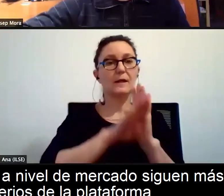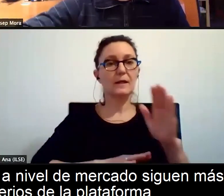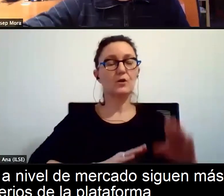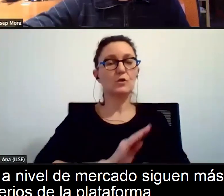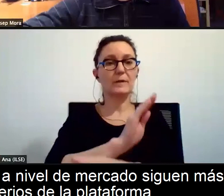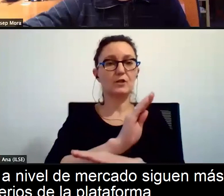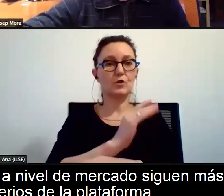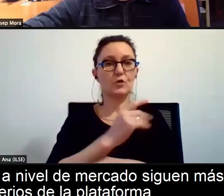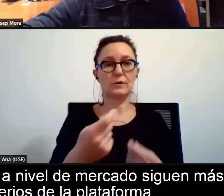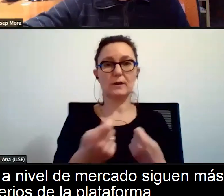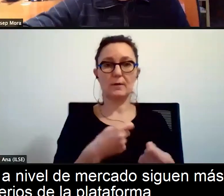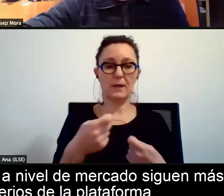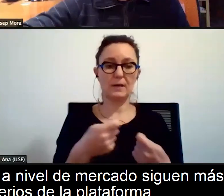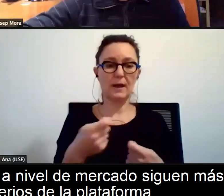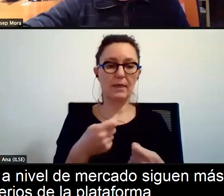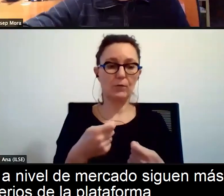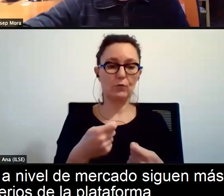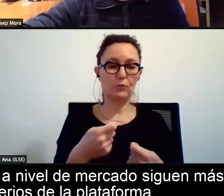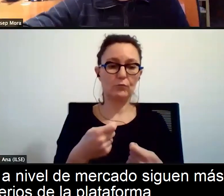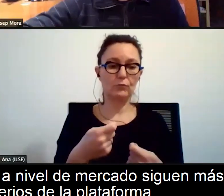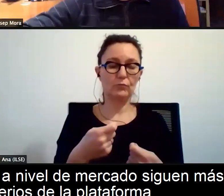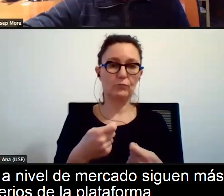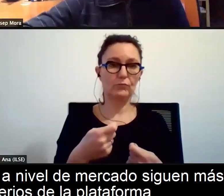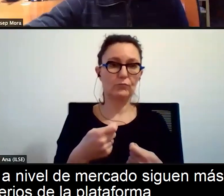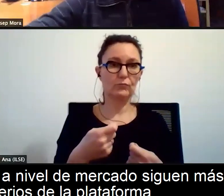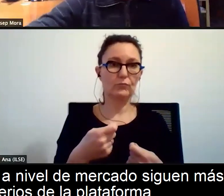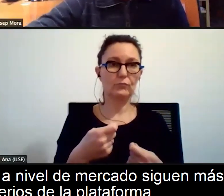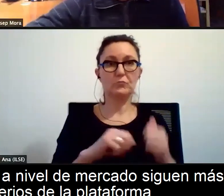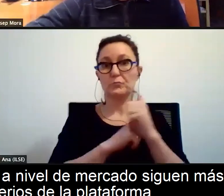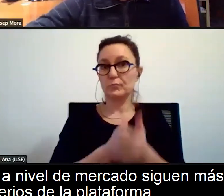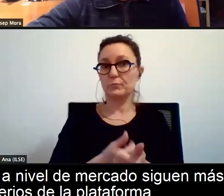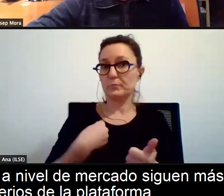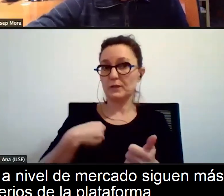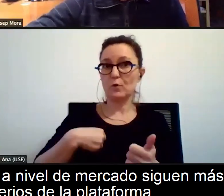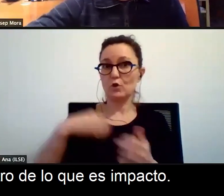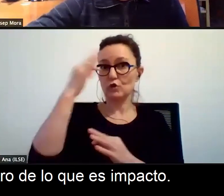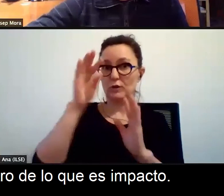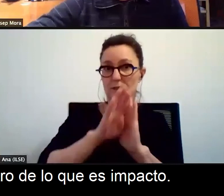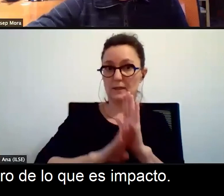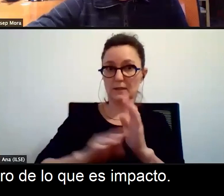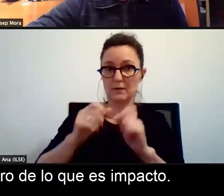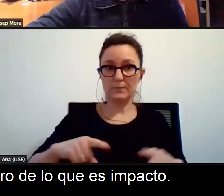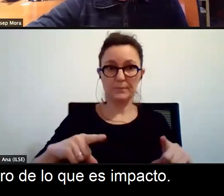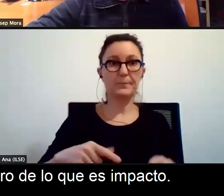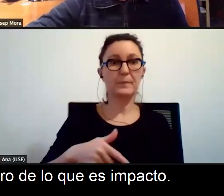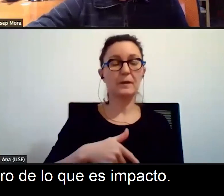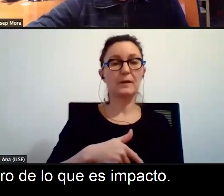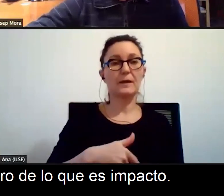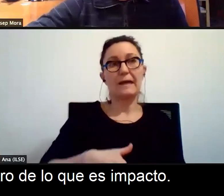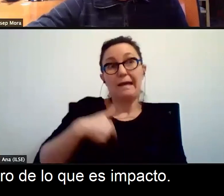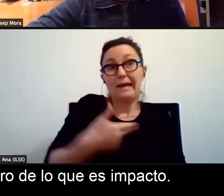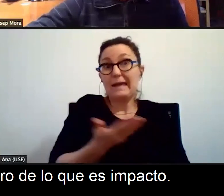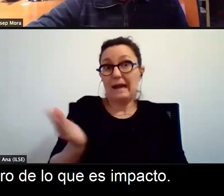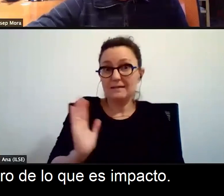de mercado siguen más o menos los mismos criterios de la plataforma, es decir, generalista dentro de lo que es